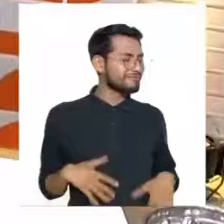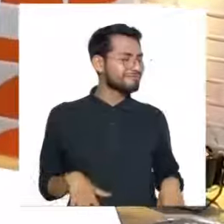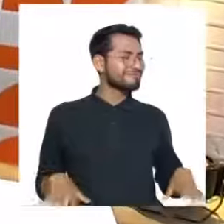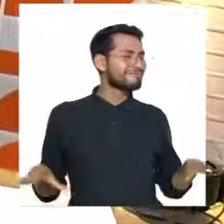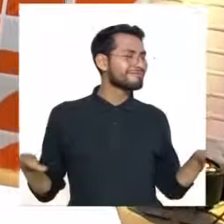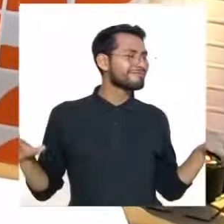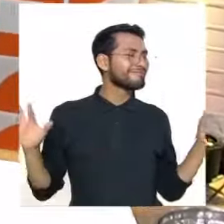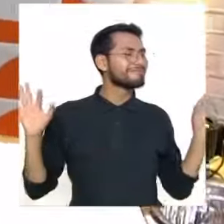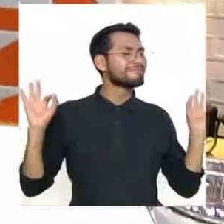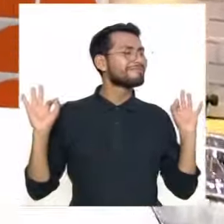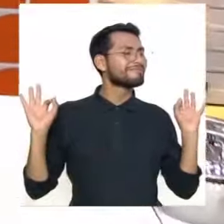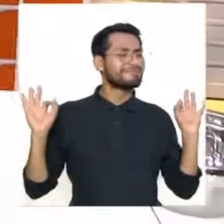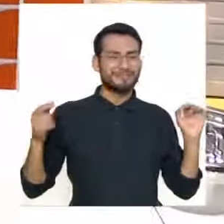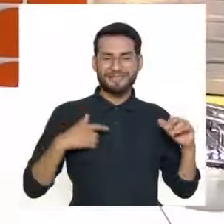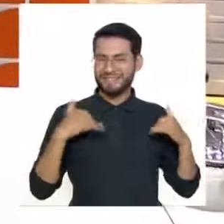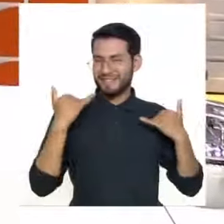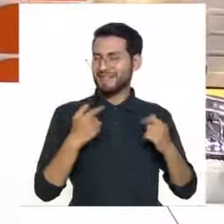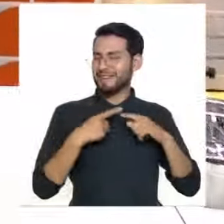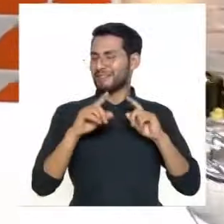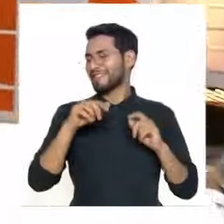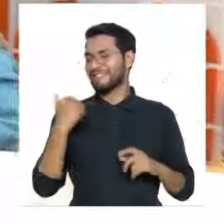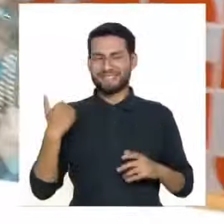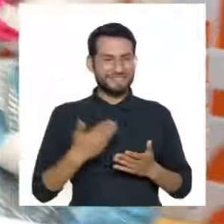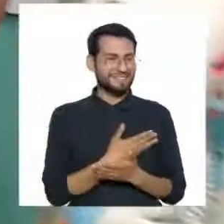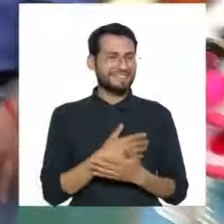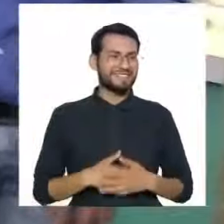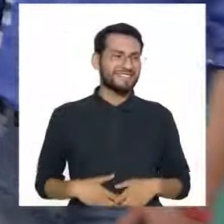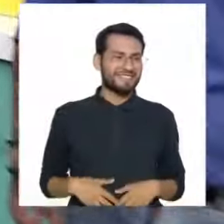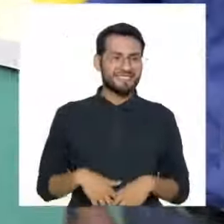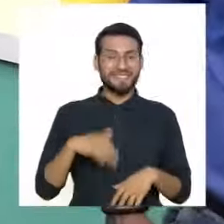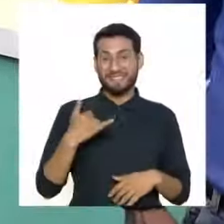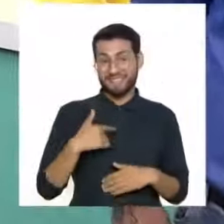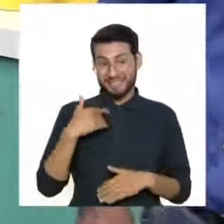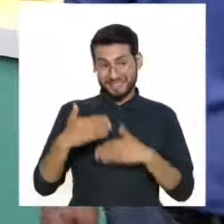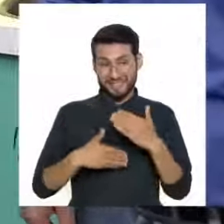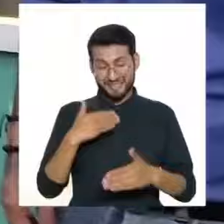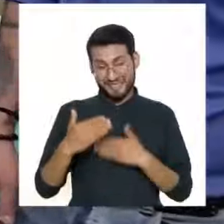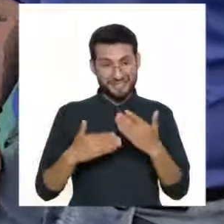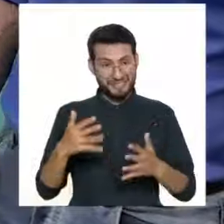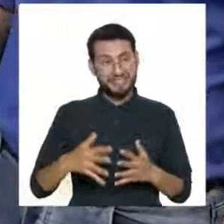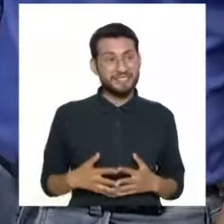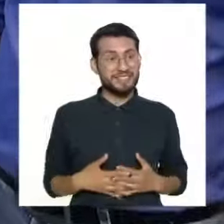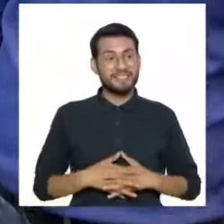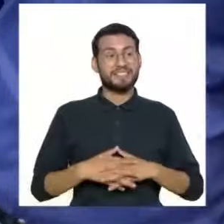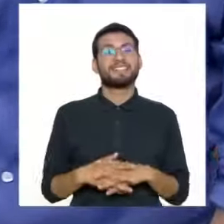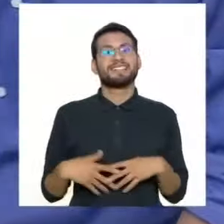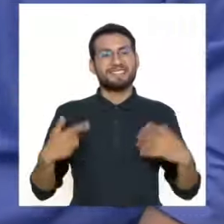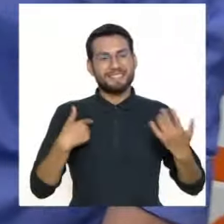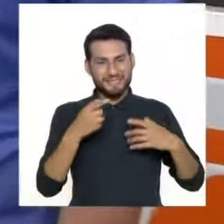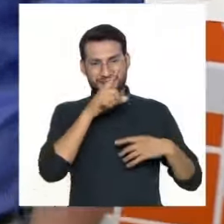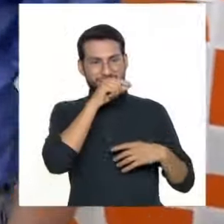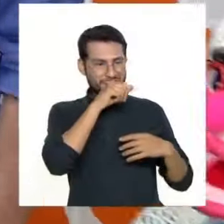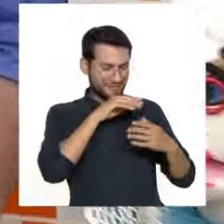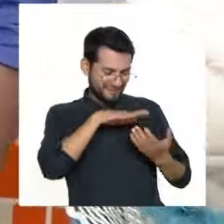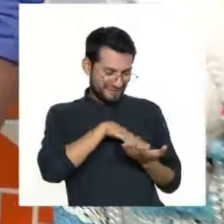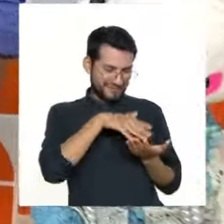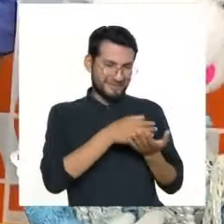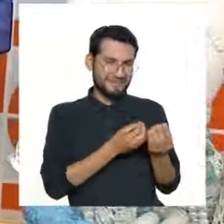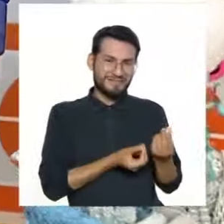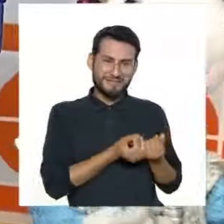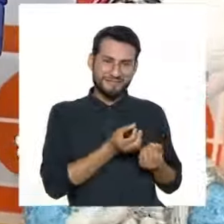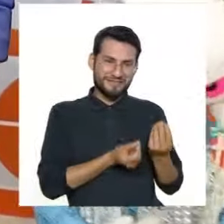relajado soy otra persona soy otra persona yo he ido avanzando estirando frendo el pollo dorando el pollito ya está